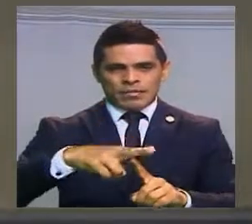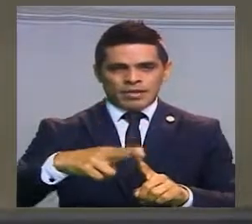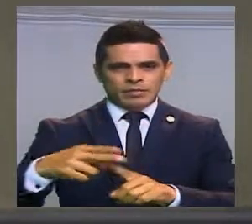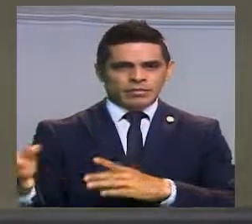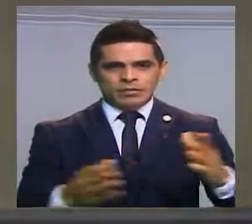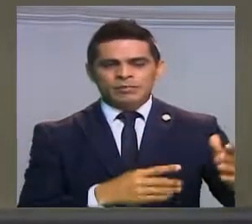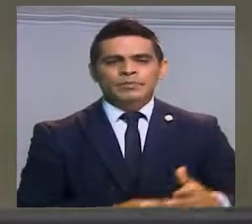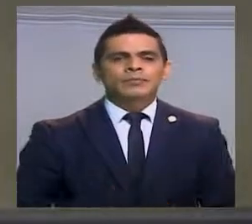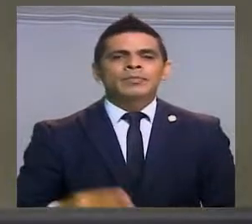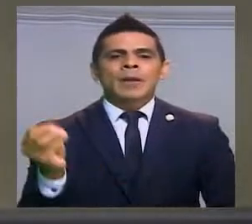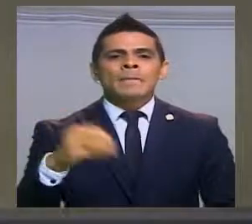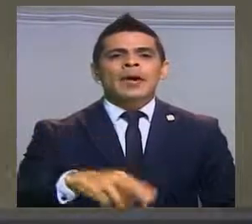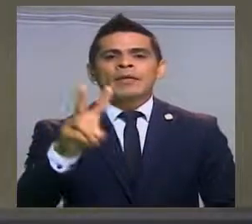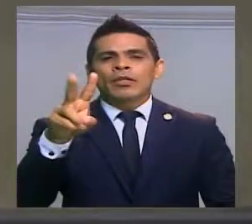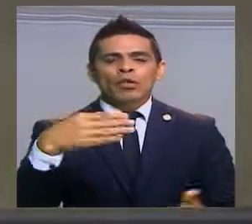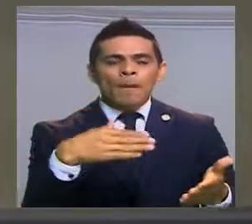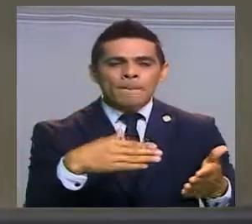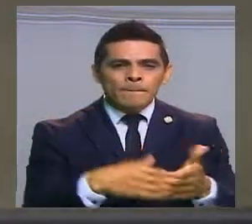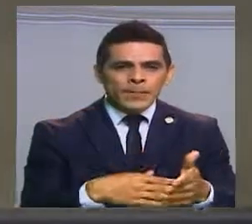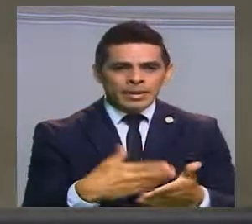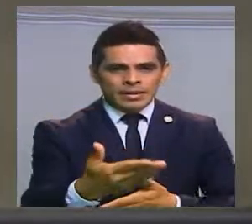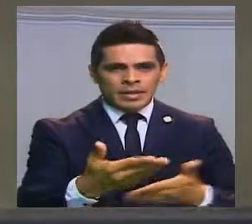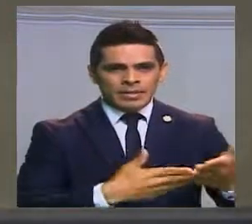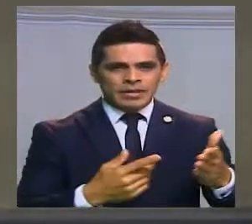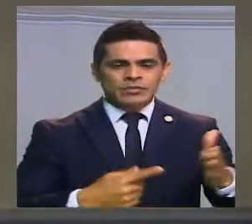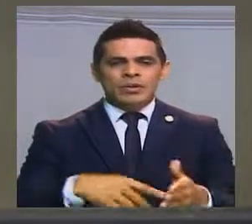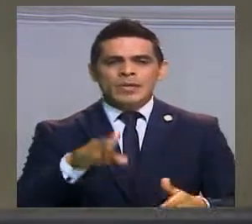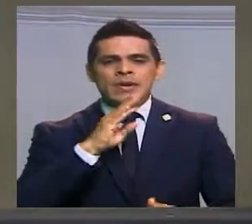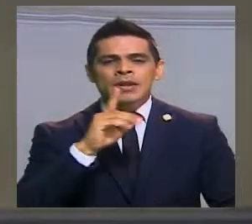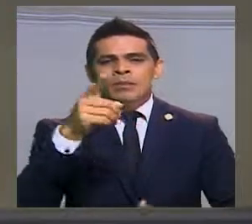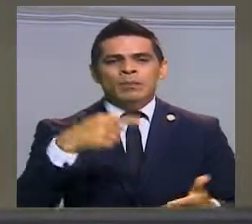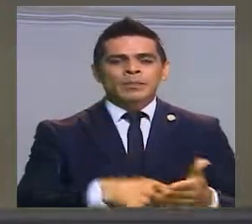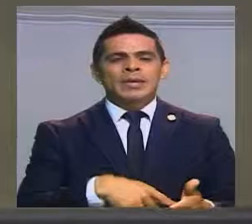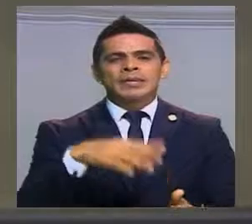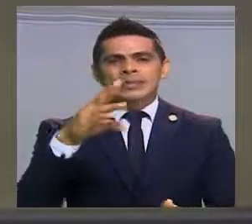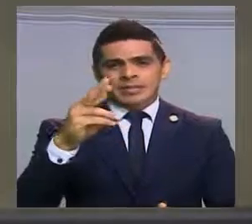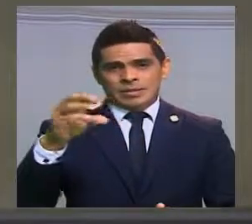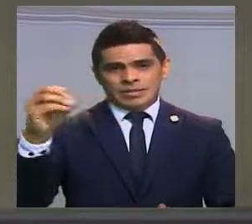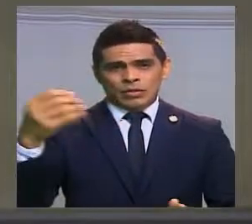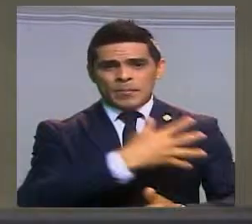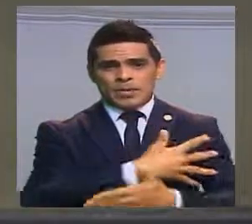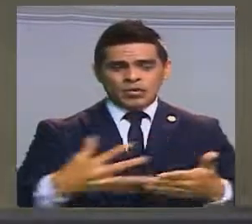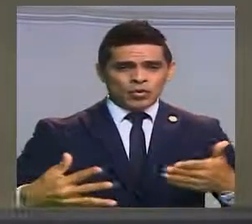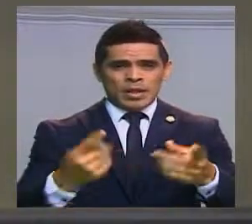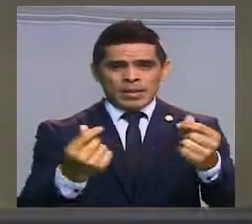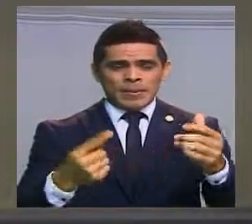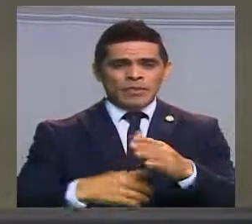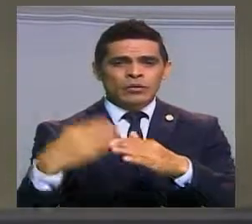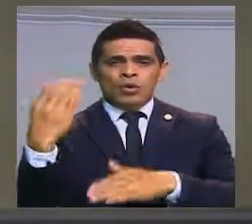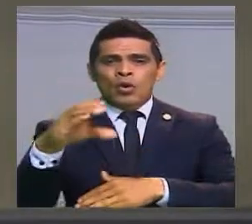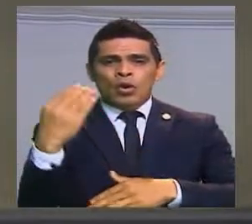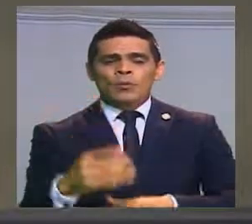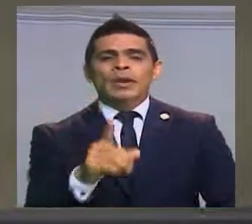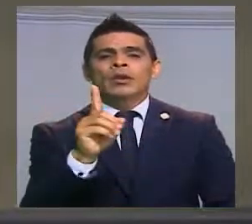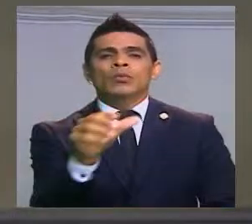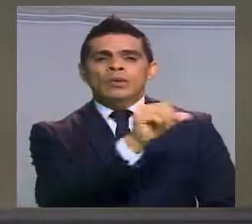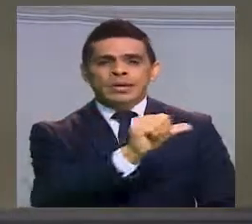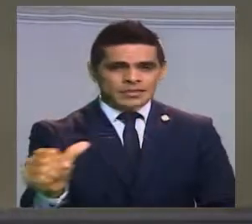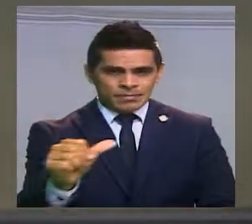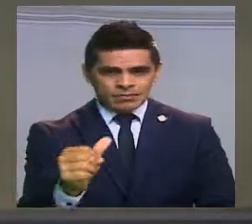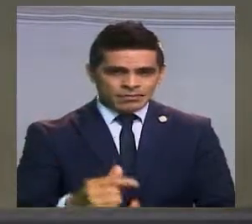Y más de 2.000 transacciones bancarias por un monto de 1.710 millones de pesos colombianos se realizaron en una semana en las